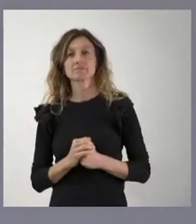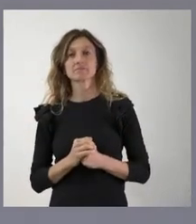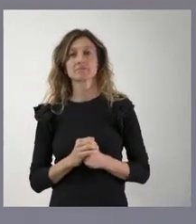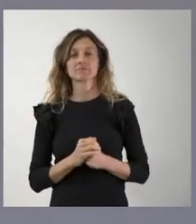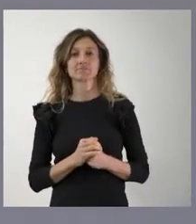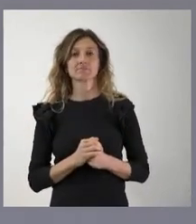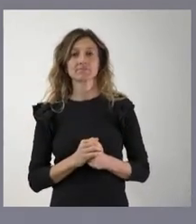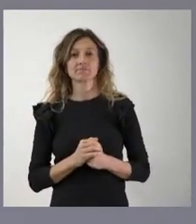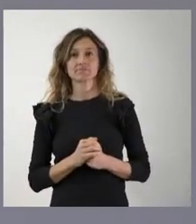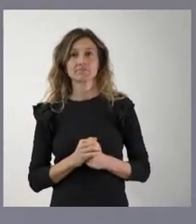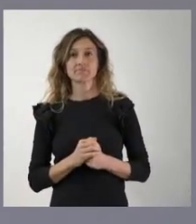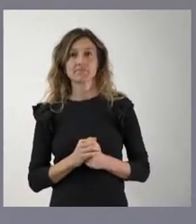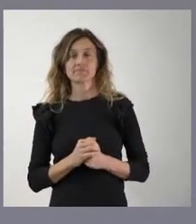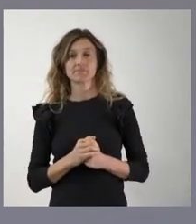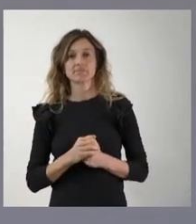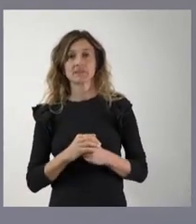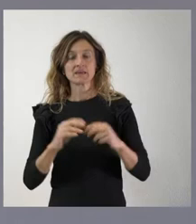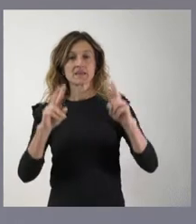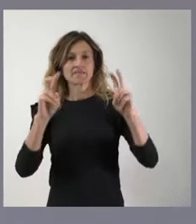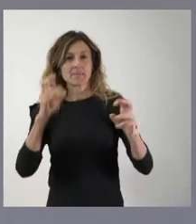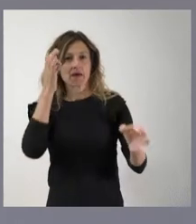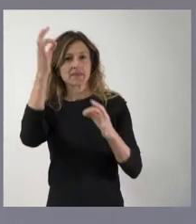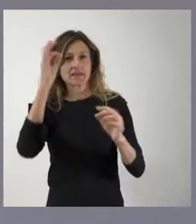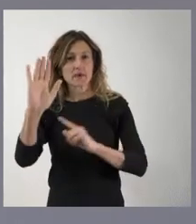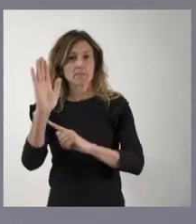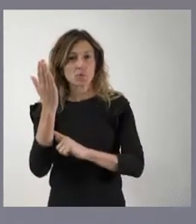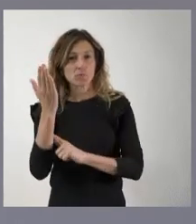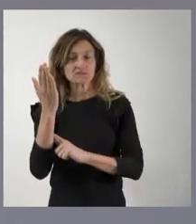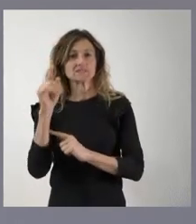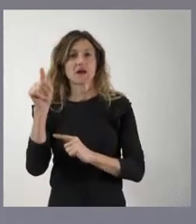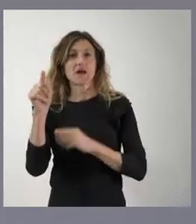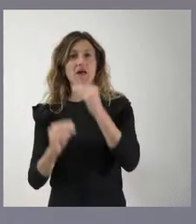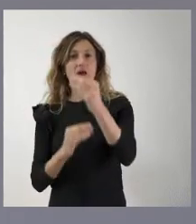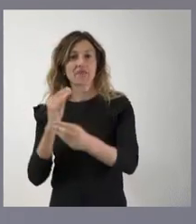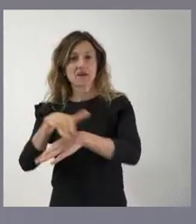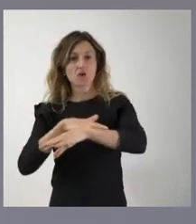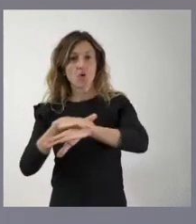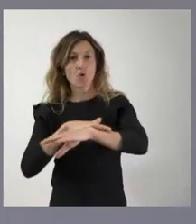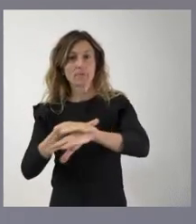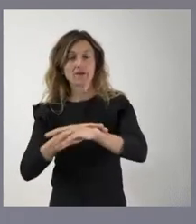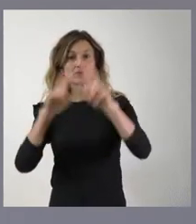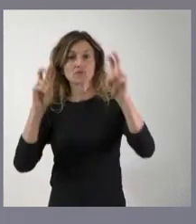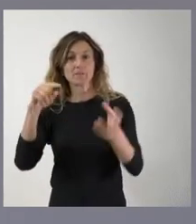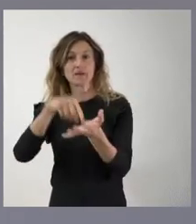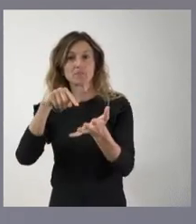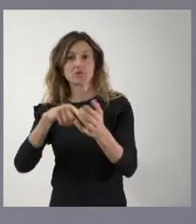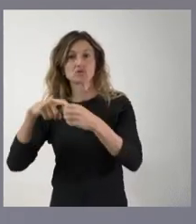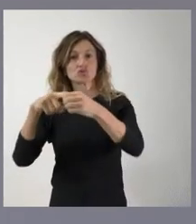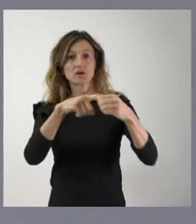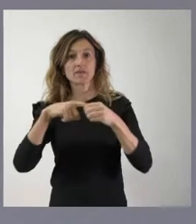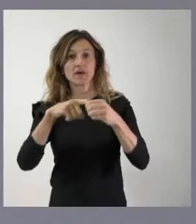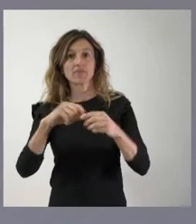tenido todavía conocimiento con detalle de la propuesta que pueda hacer el gobierno en esto que llama impuesto de solidaridad